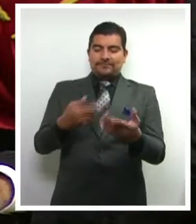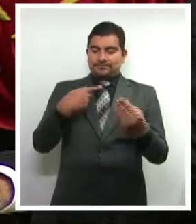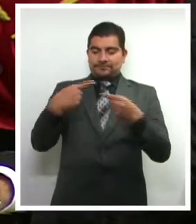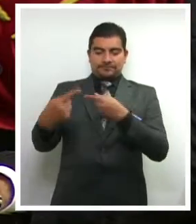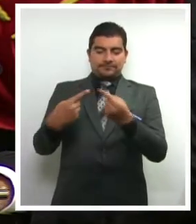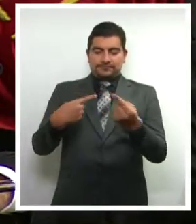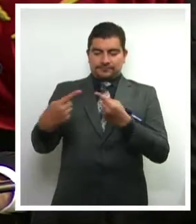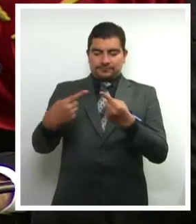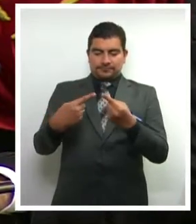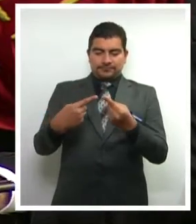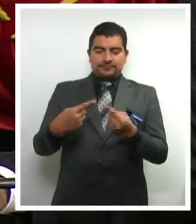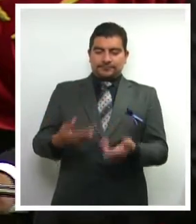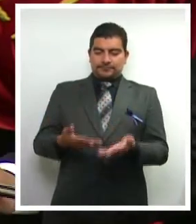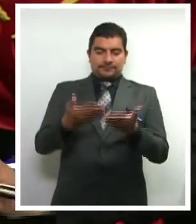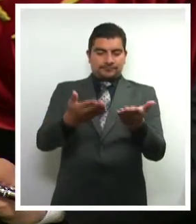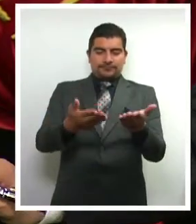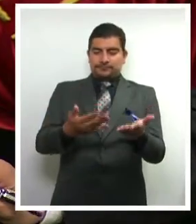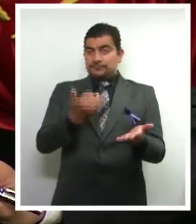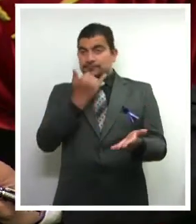No